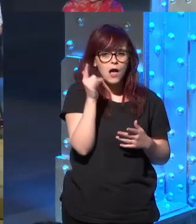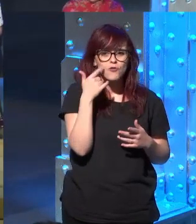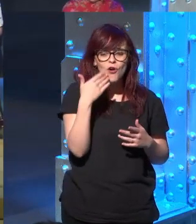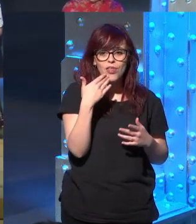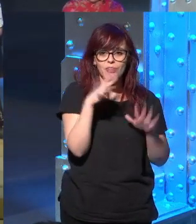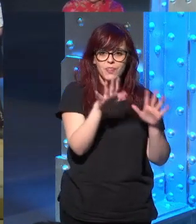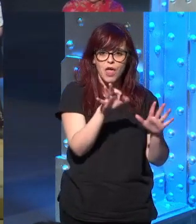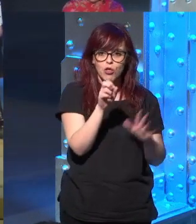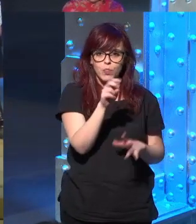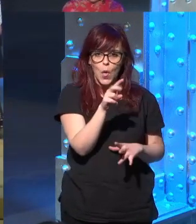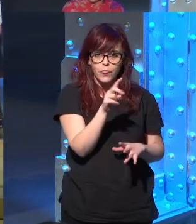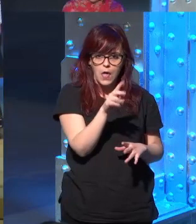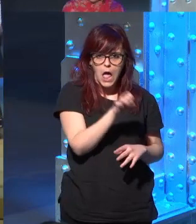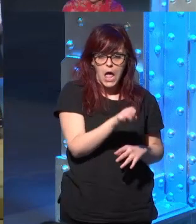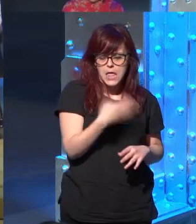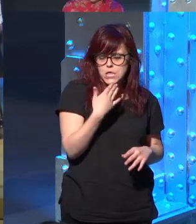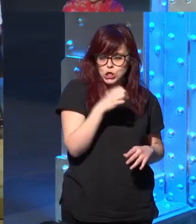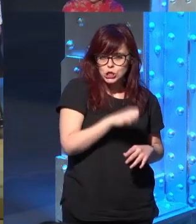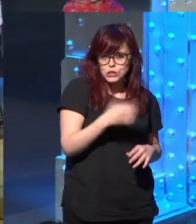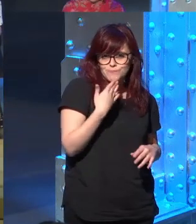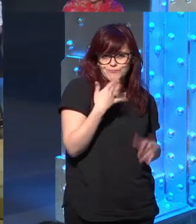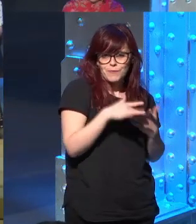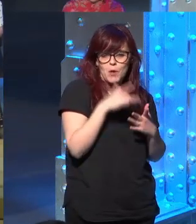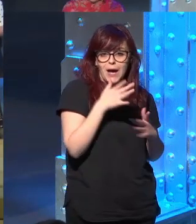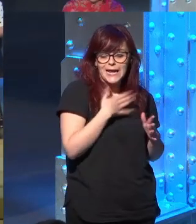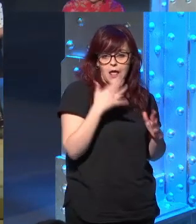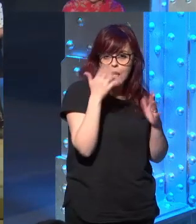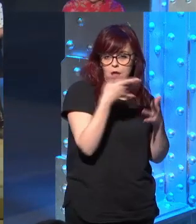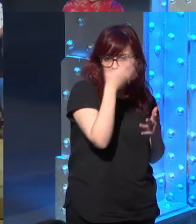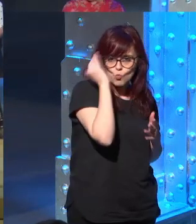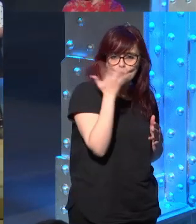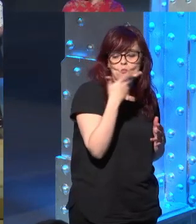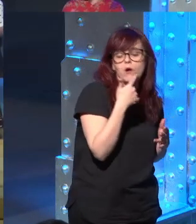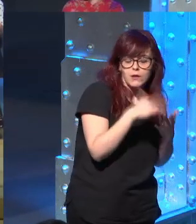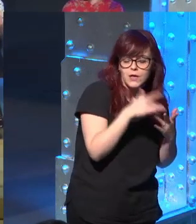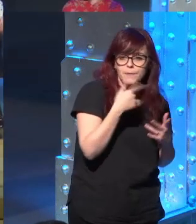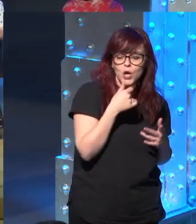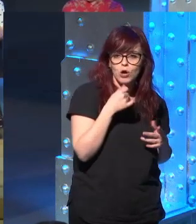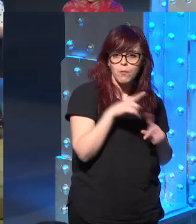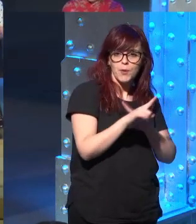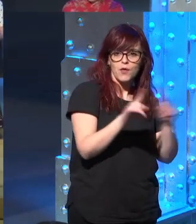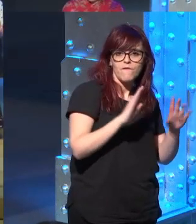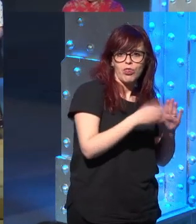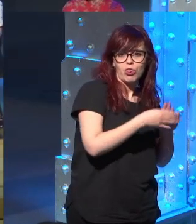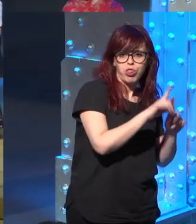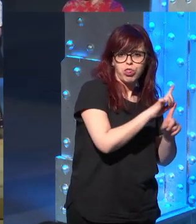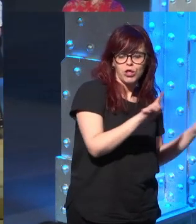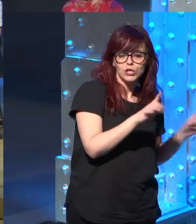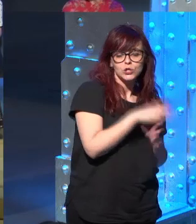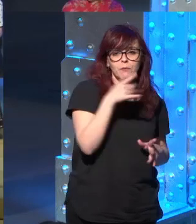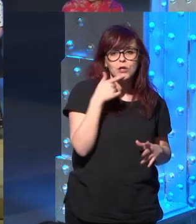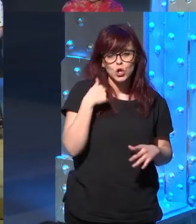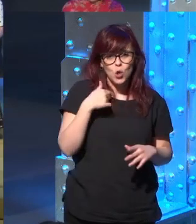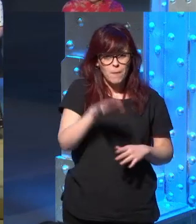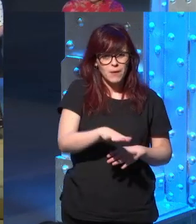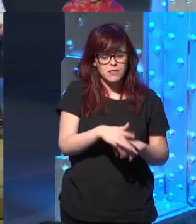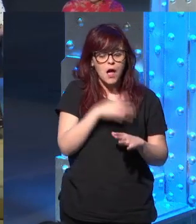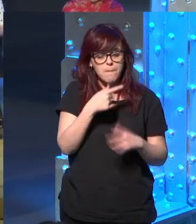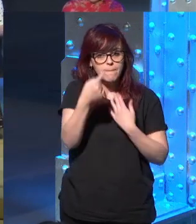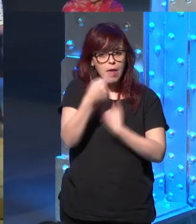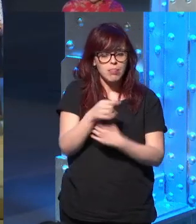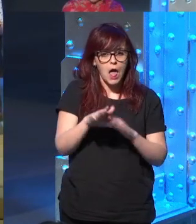12 años quería leer Lorca. Y me decía, es que eres muy pequeña. Y cuando iba al colegio yo ya me leía los libros que me mandaban